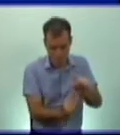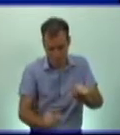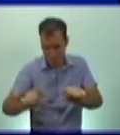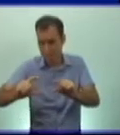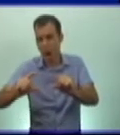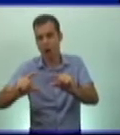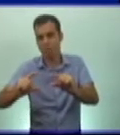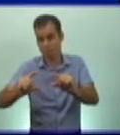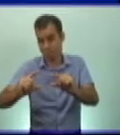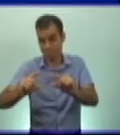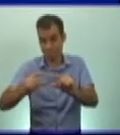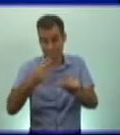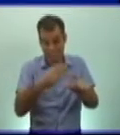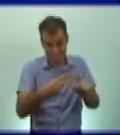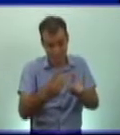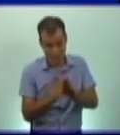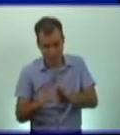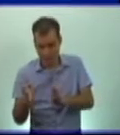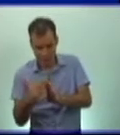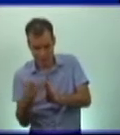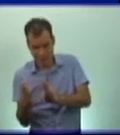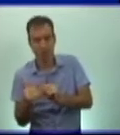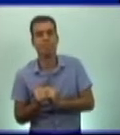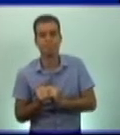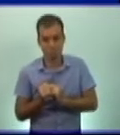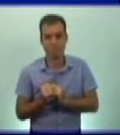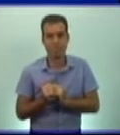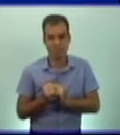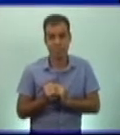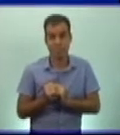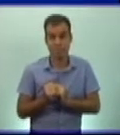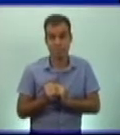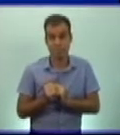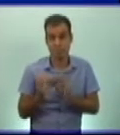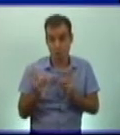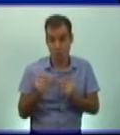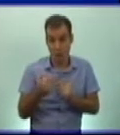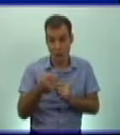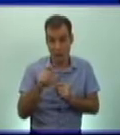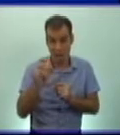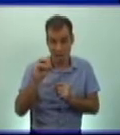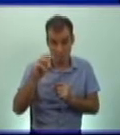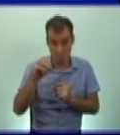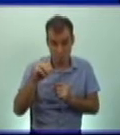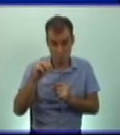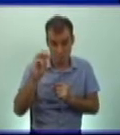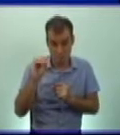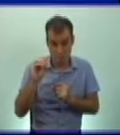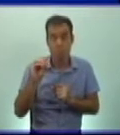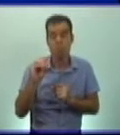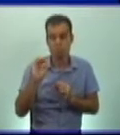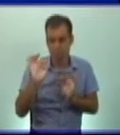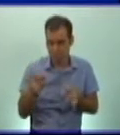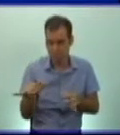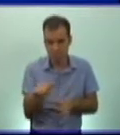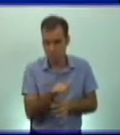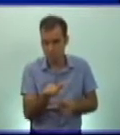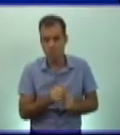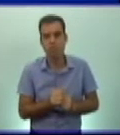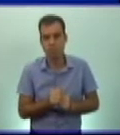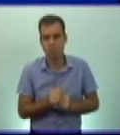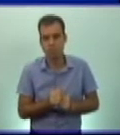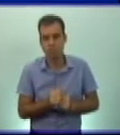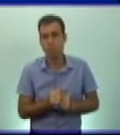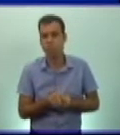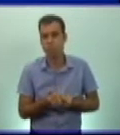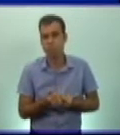fórmula química. Al escribir una ecuación química de forma tal que el número de átomos de cada elemento en cada miembro sea igual. Fíjense que no es más que hacer